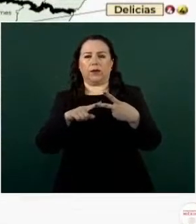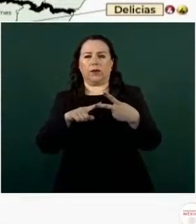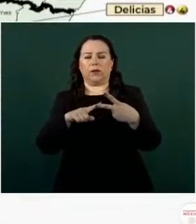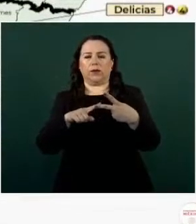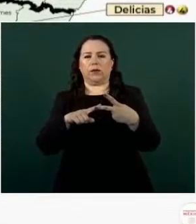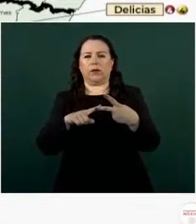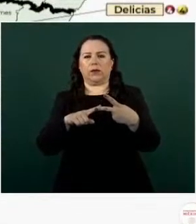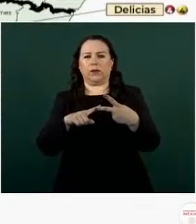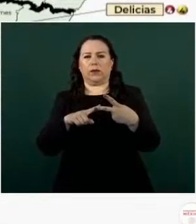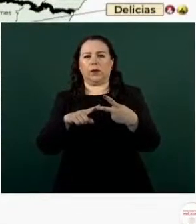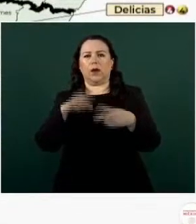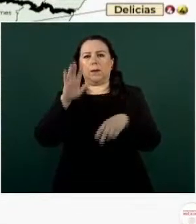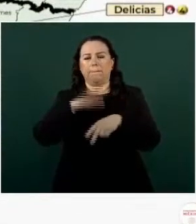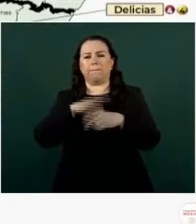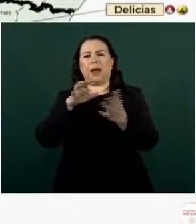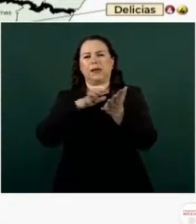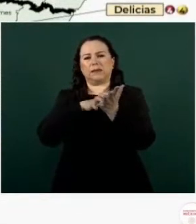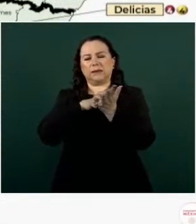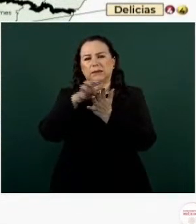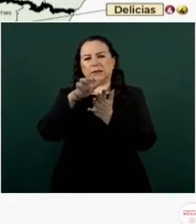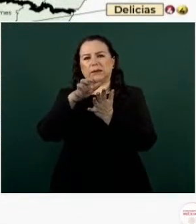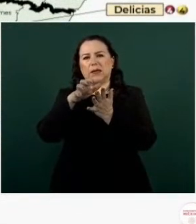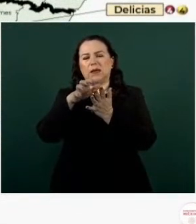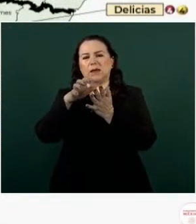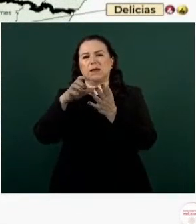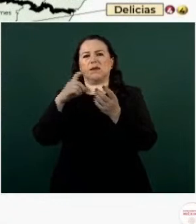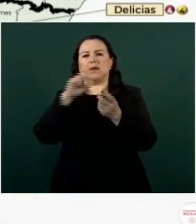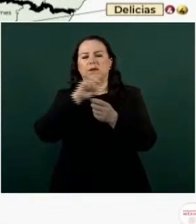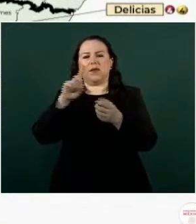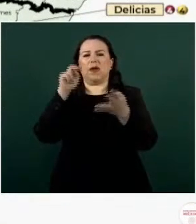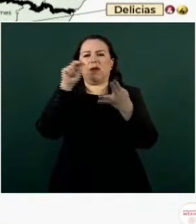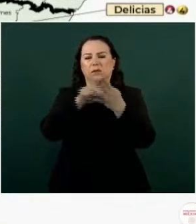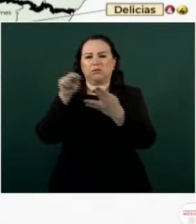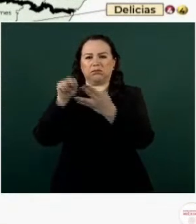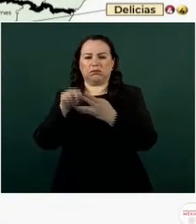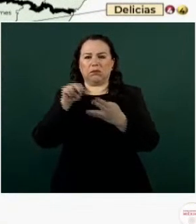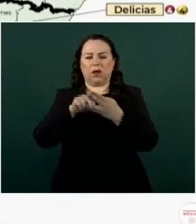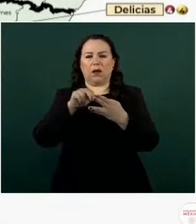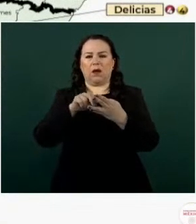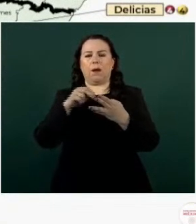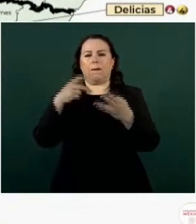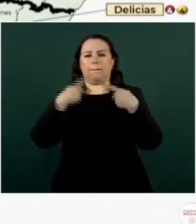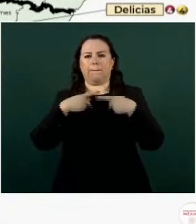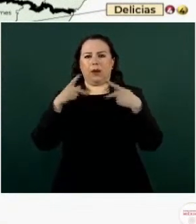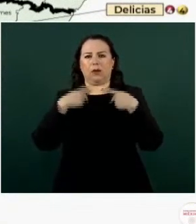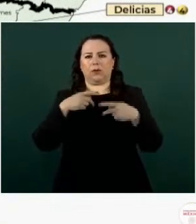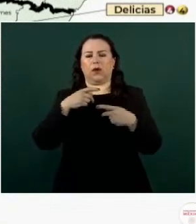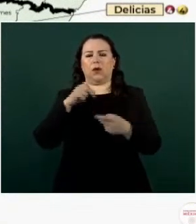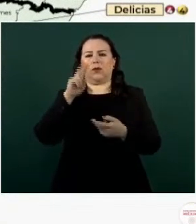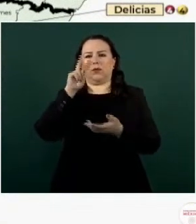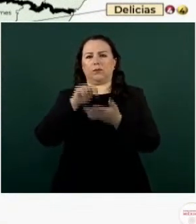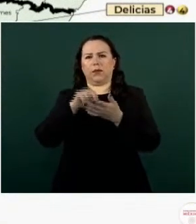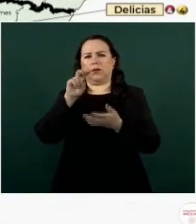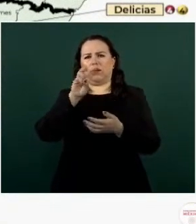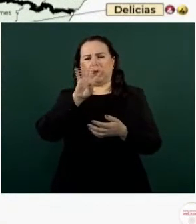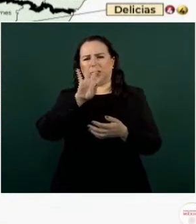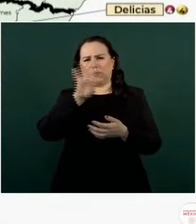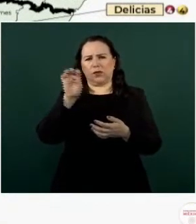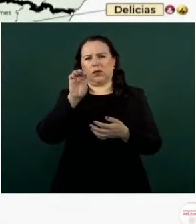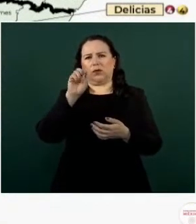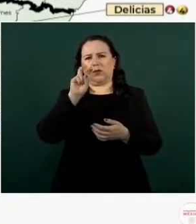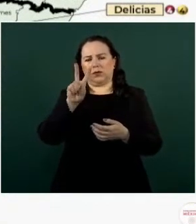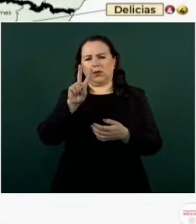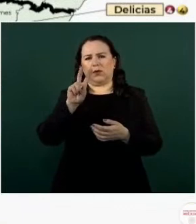representado la mayor presencia delincuencial. En homicidios dolosos, en Juárez 3.402,